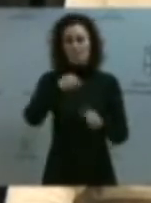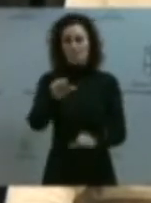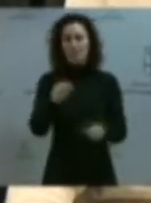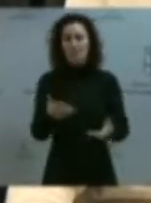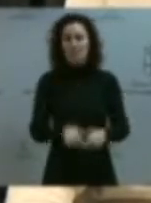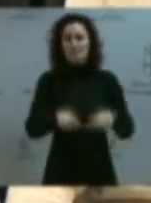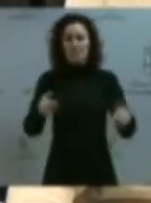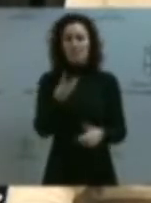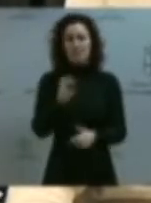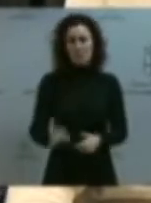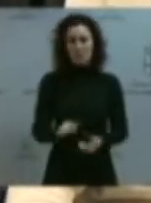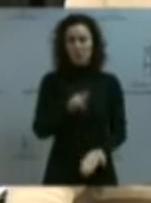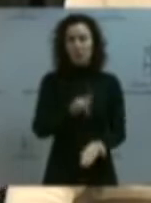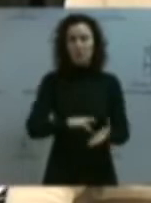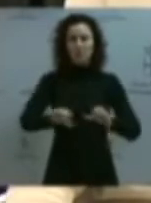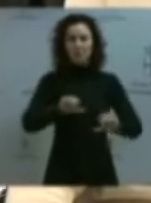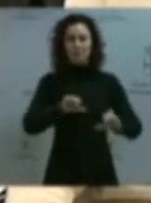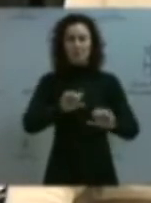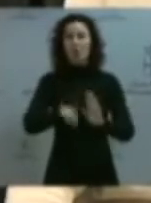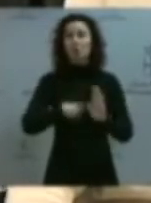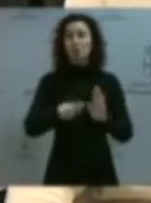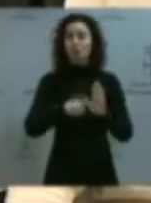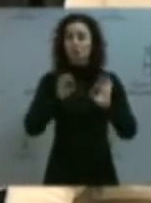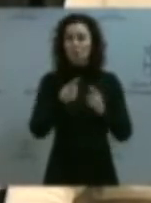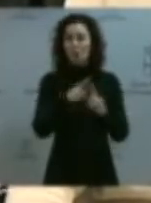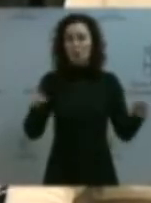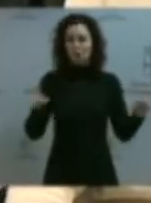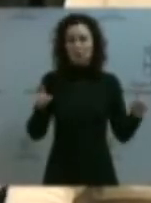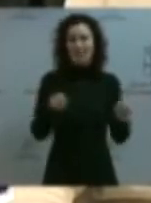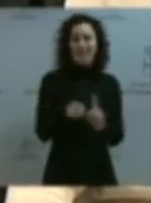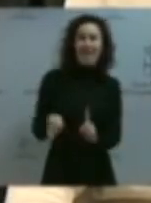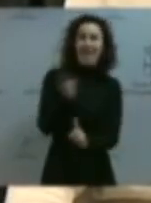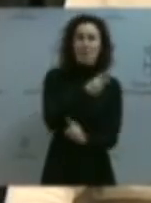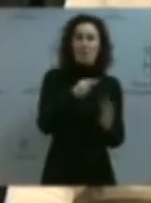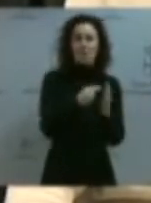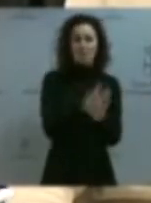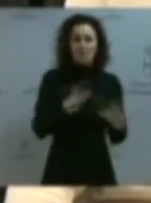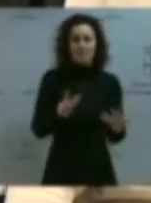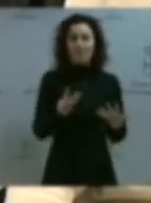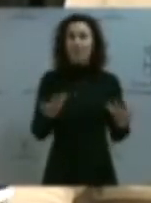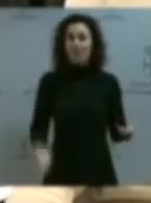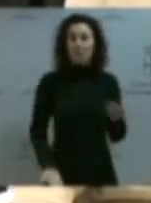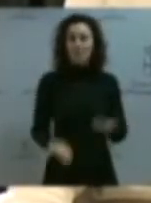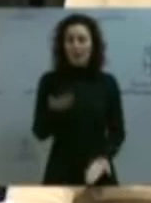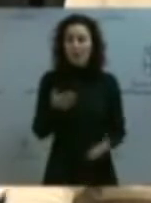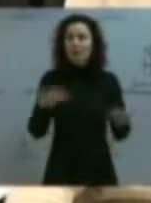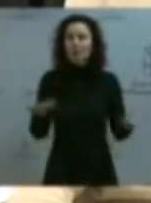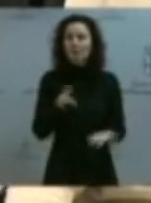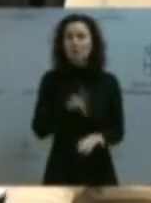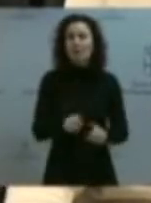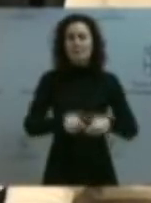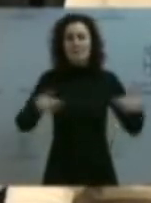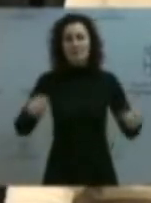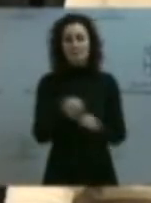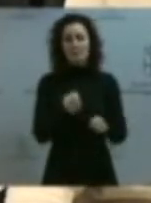año 2019 respecto al año 2018. Y este aumento de actividad se ve de manera más acusada en la segunda parte del 2019.